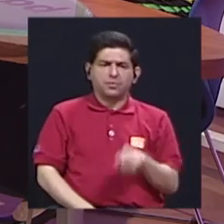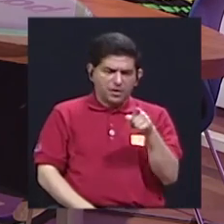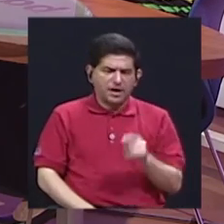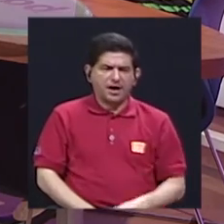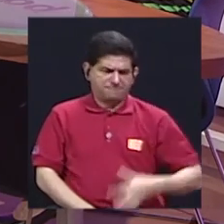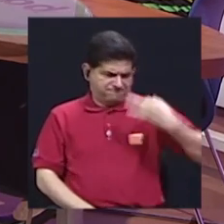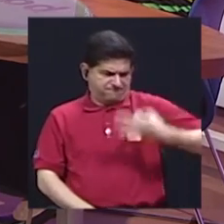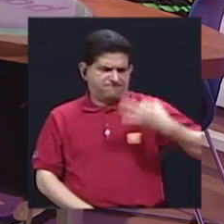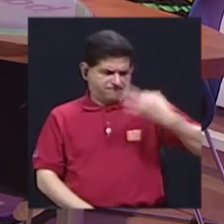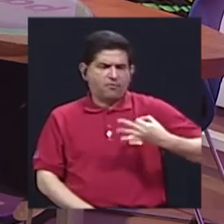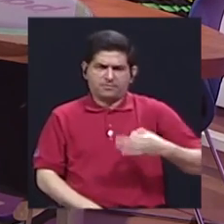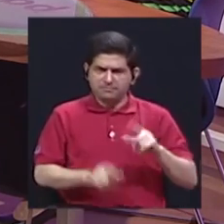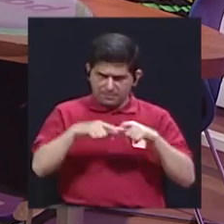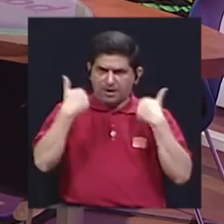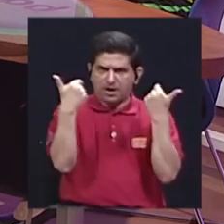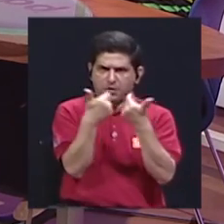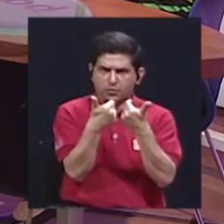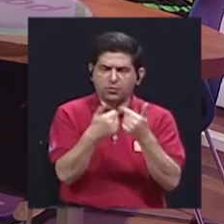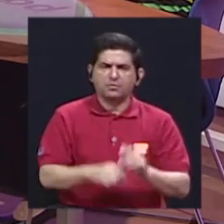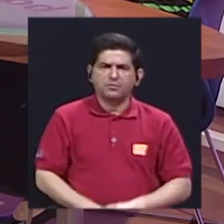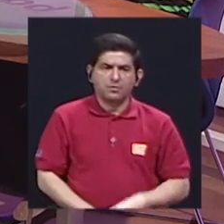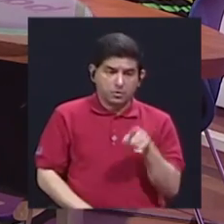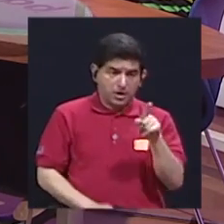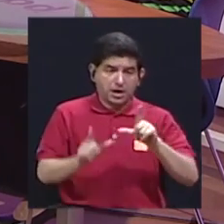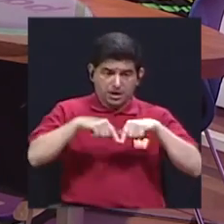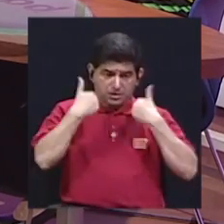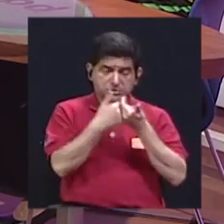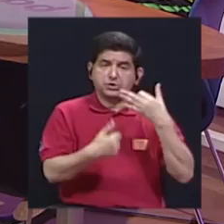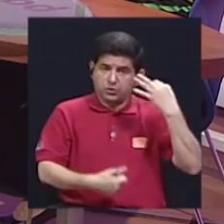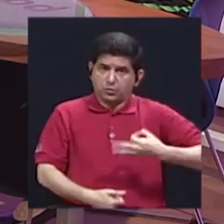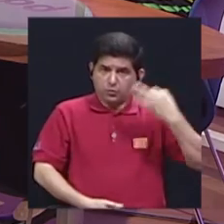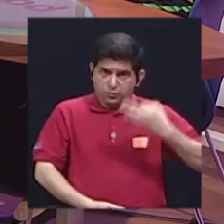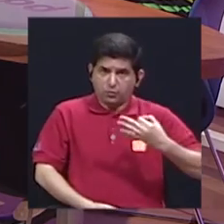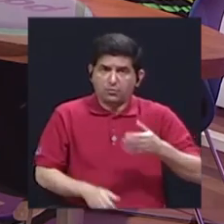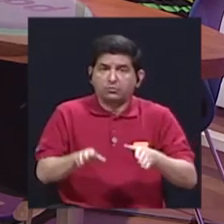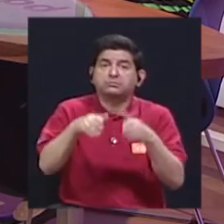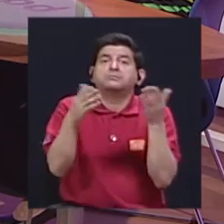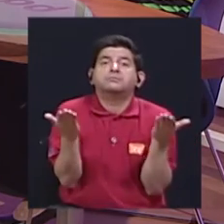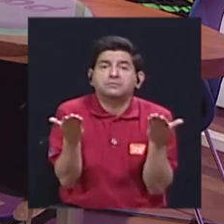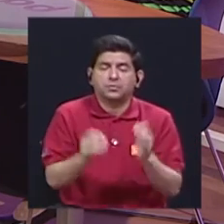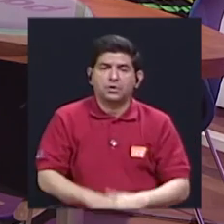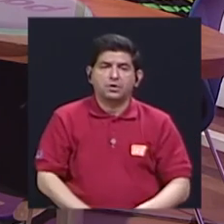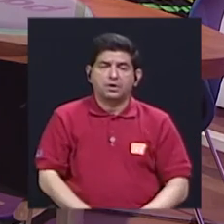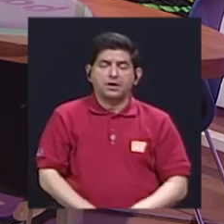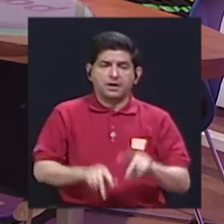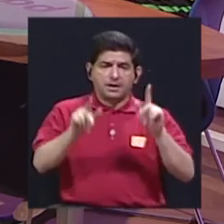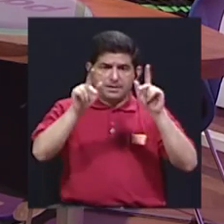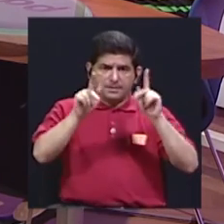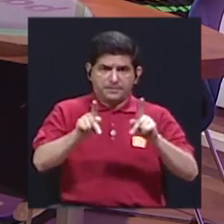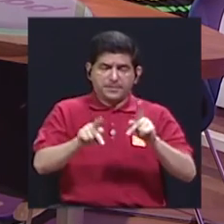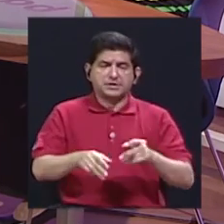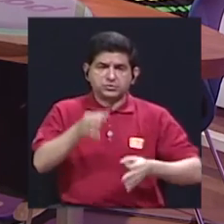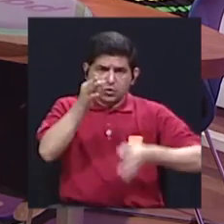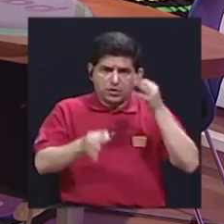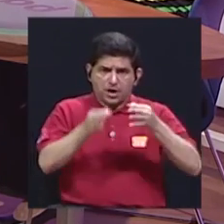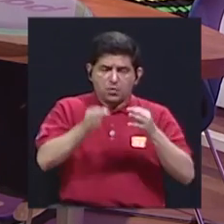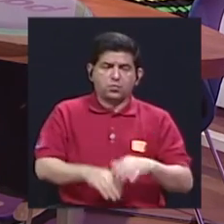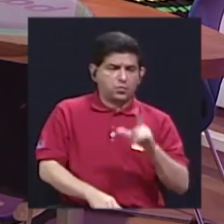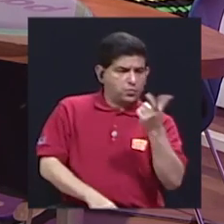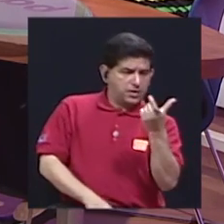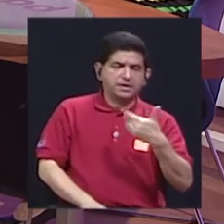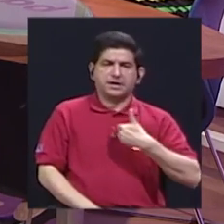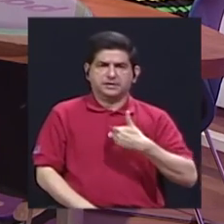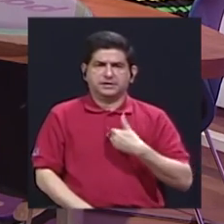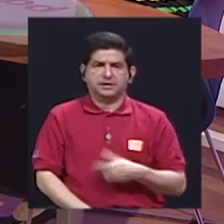formalidad ese grupo y la formalidad de ese grupo es que tengan personería jurídica porque eso les